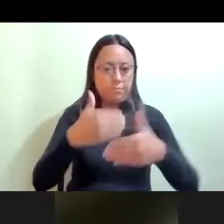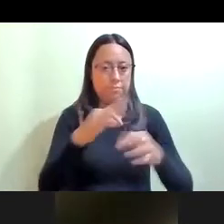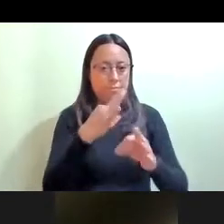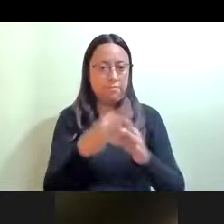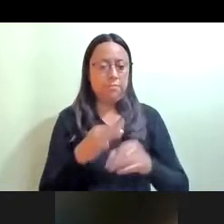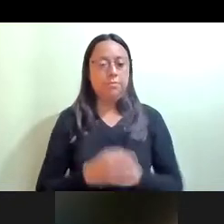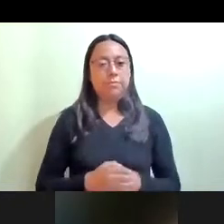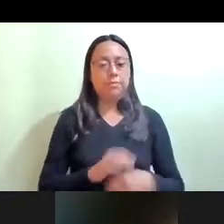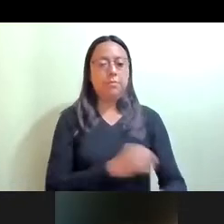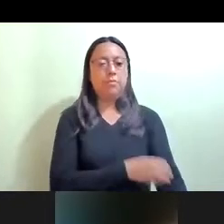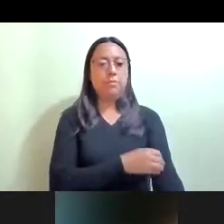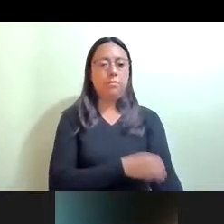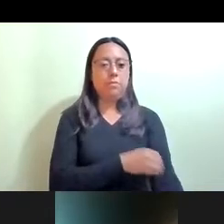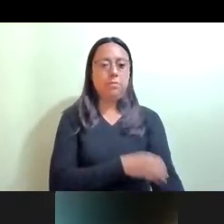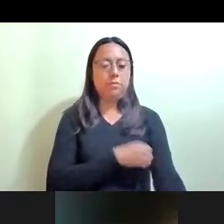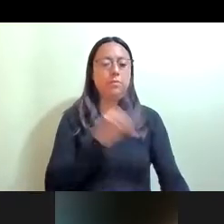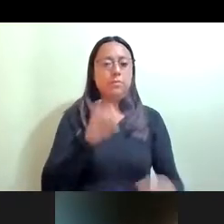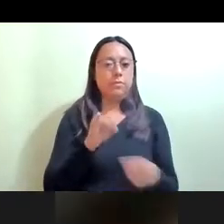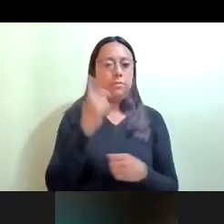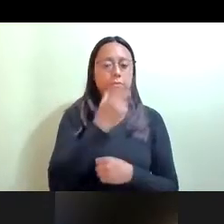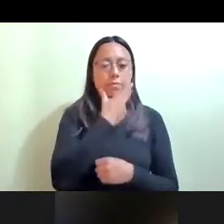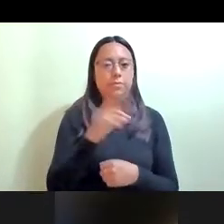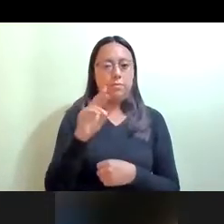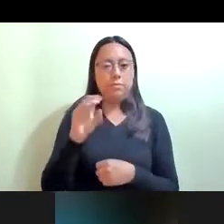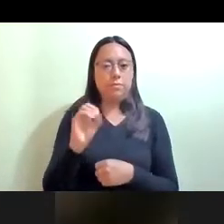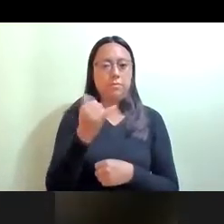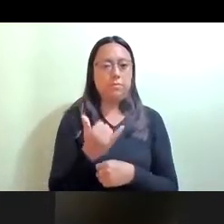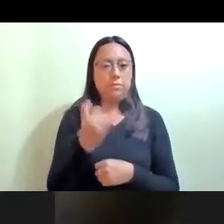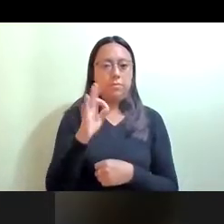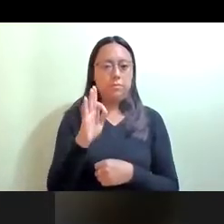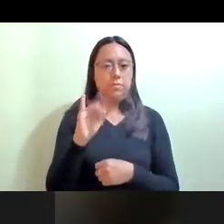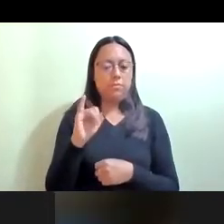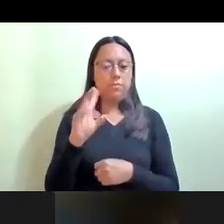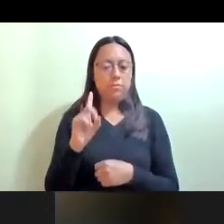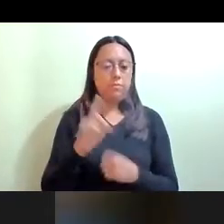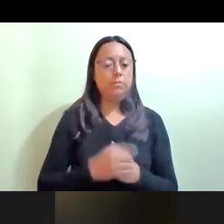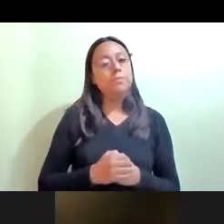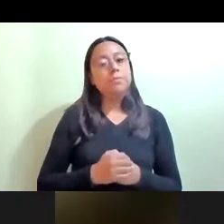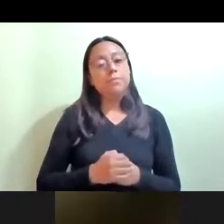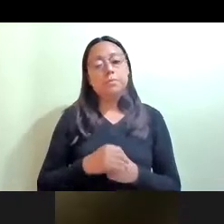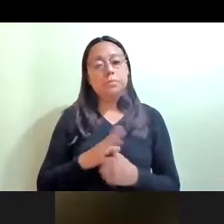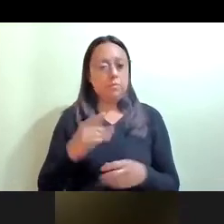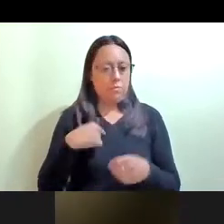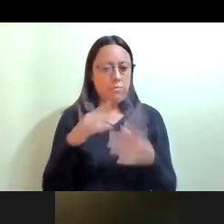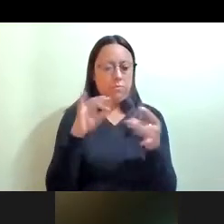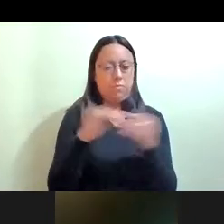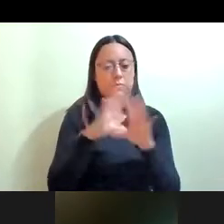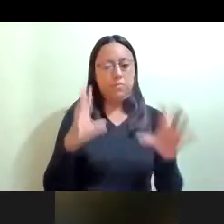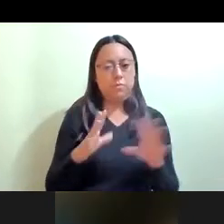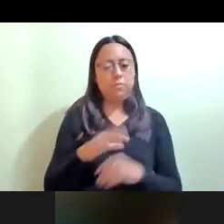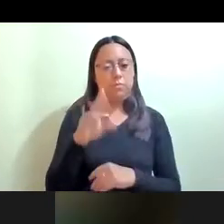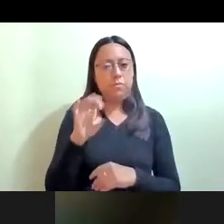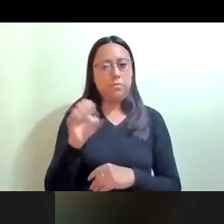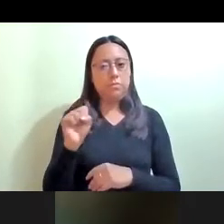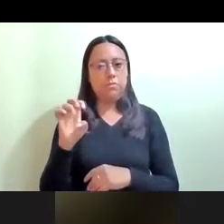Sí, diputado Roifit, ahí nada más aclarando, sí, la reserva tendría que ser con el objeto de reformar el